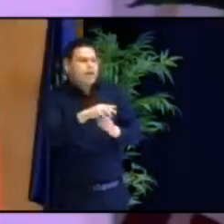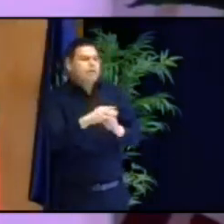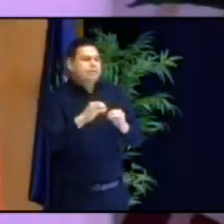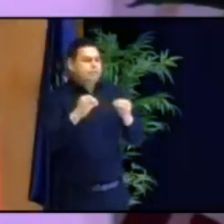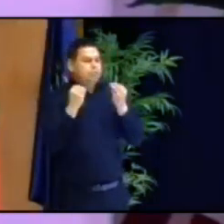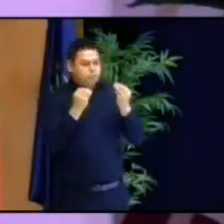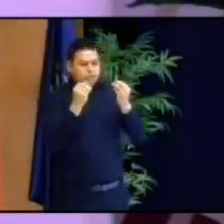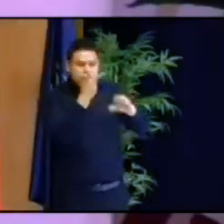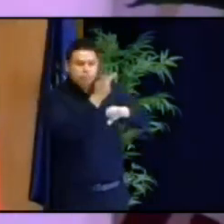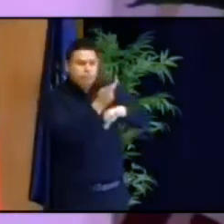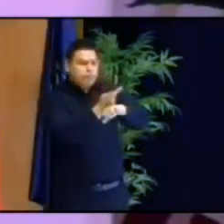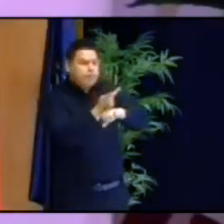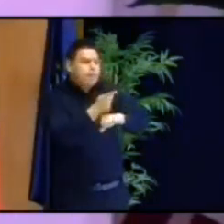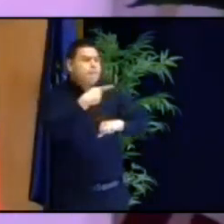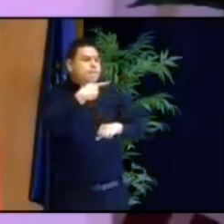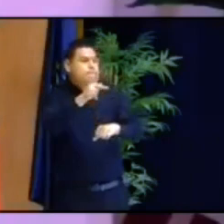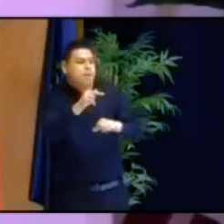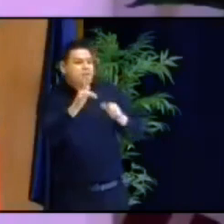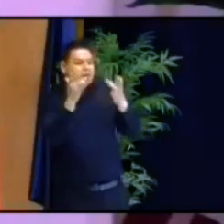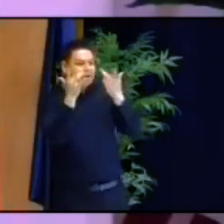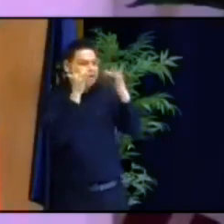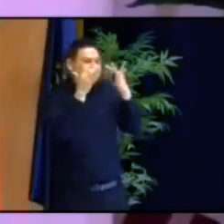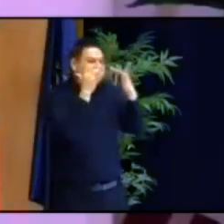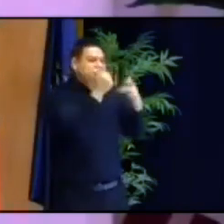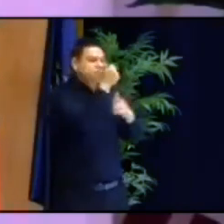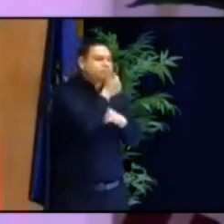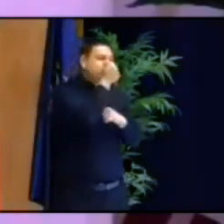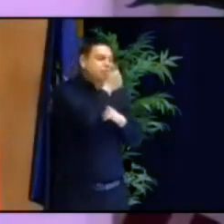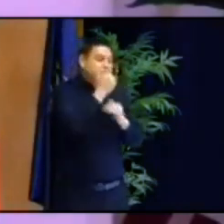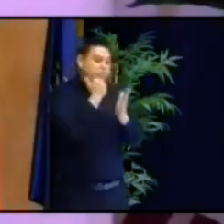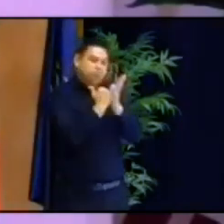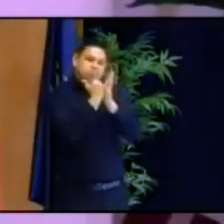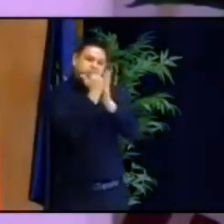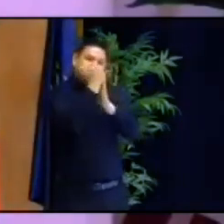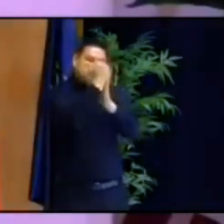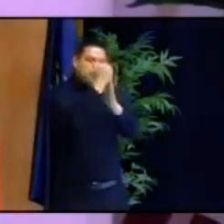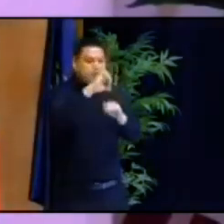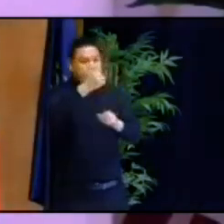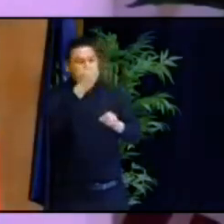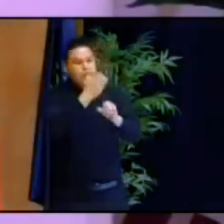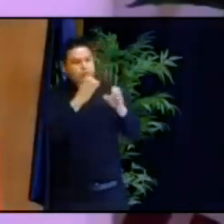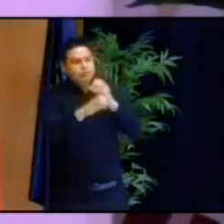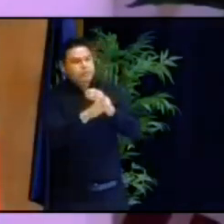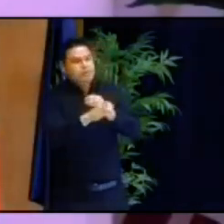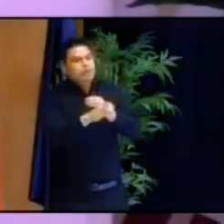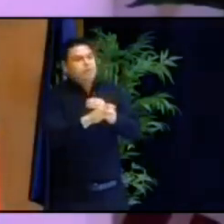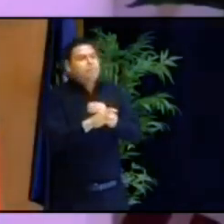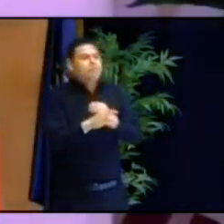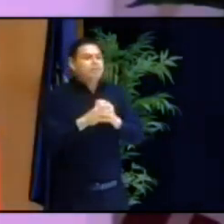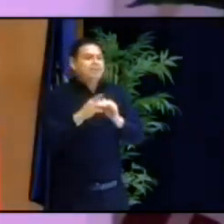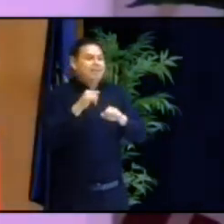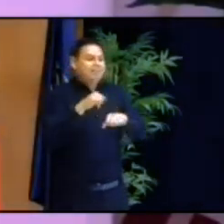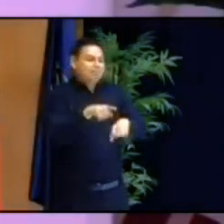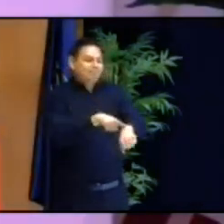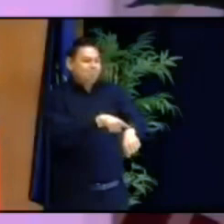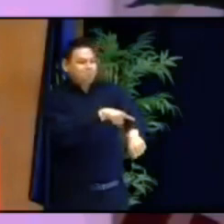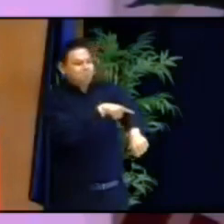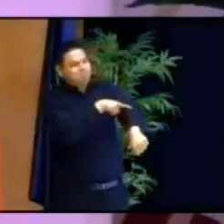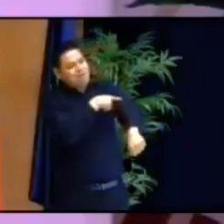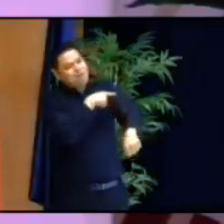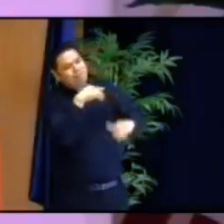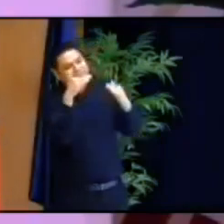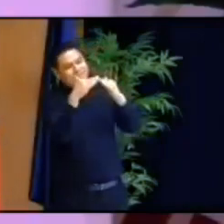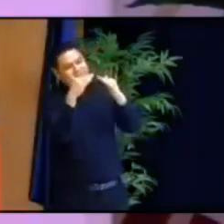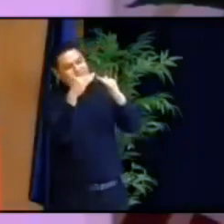preparatorias, pero la deserción escolar es muy alta y, entre otras razones, porque les queda lejos de su casa la